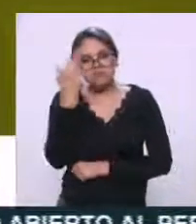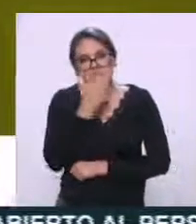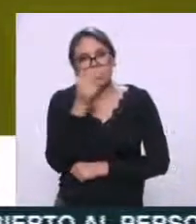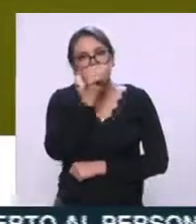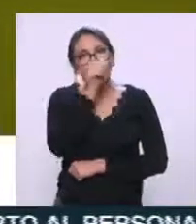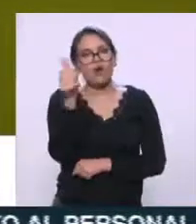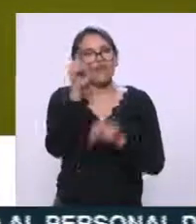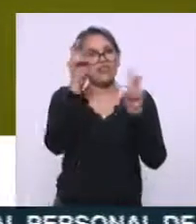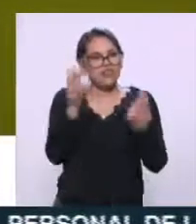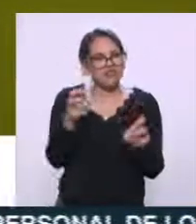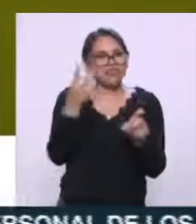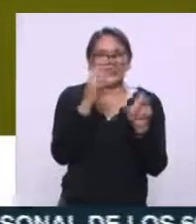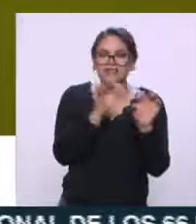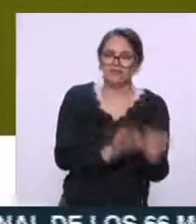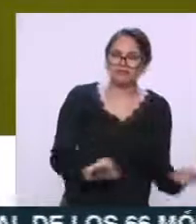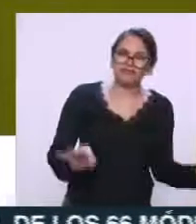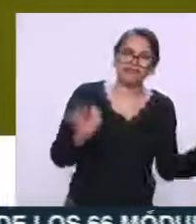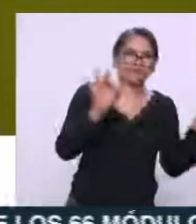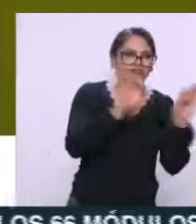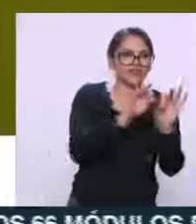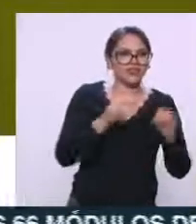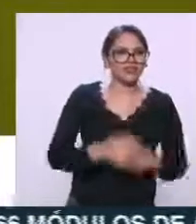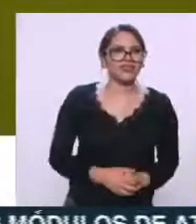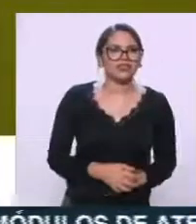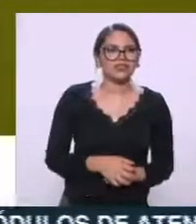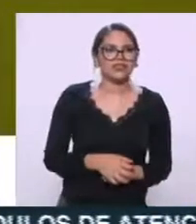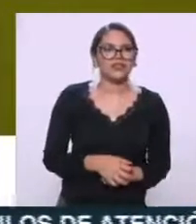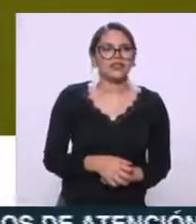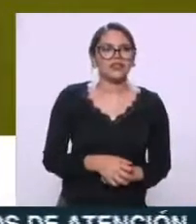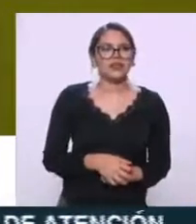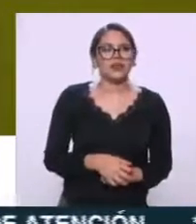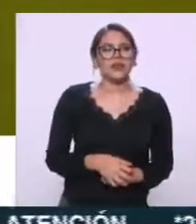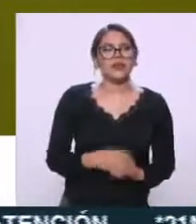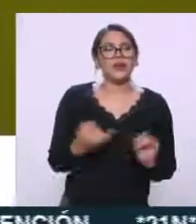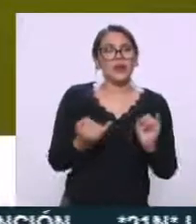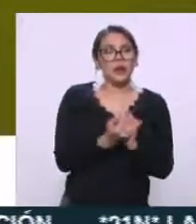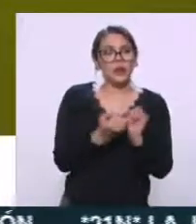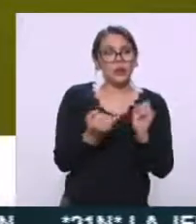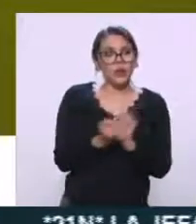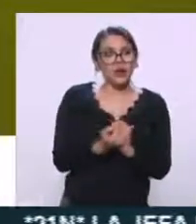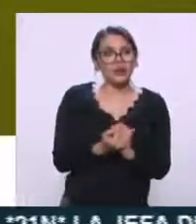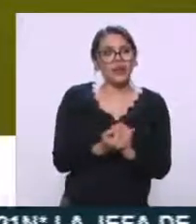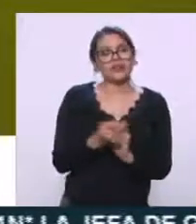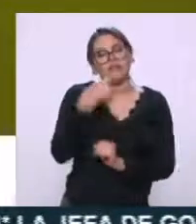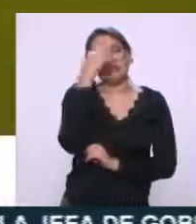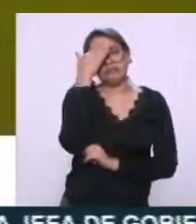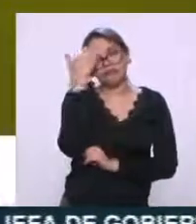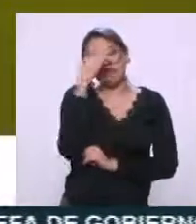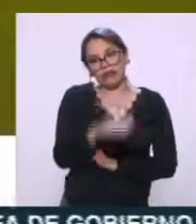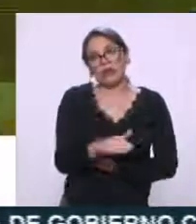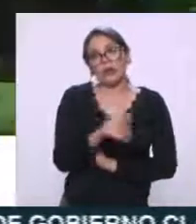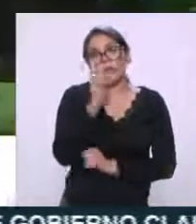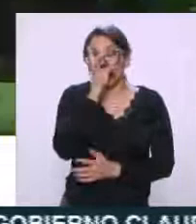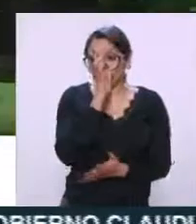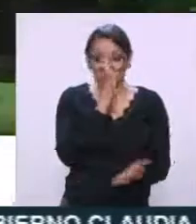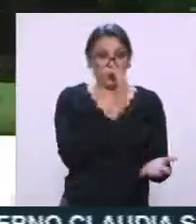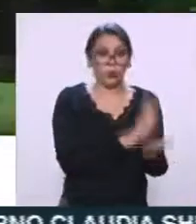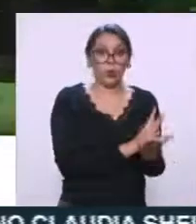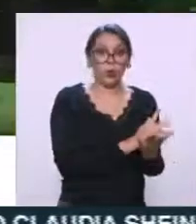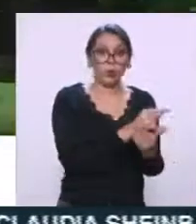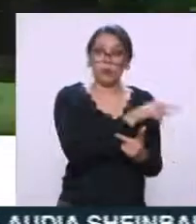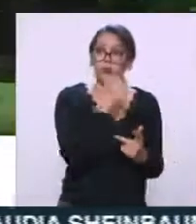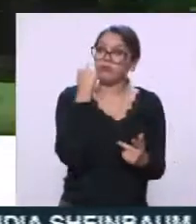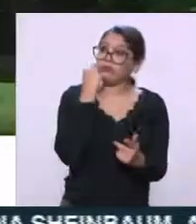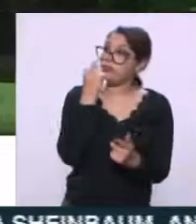son fundamentales para reestructurar el mundo entero, en efecto teniendo en cuenta no solo los intereses